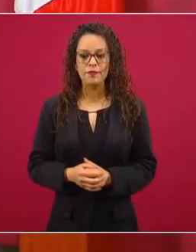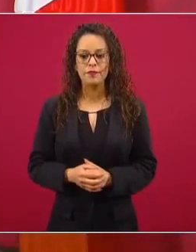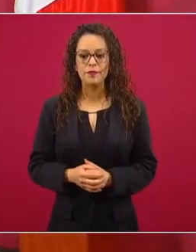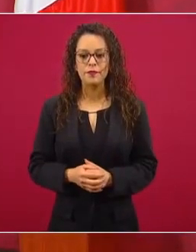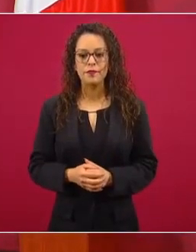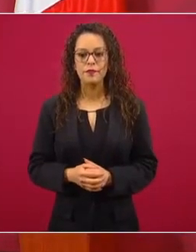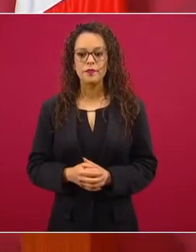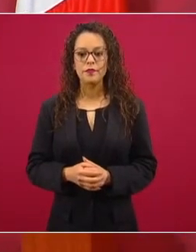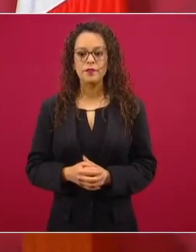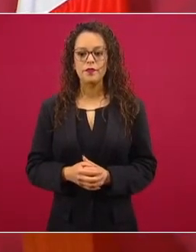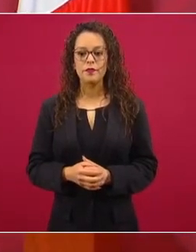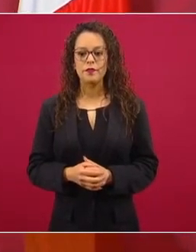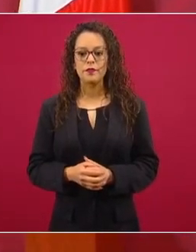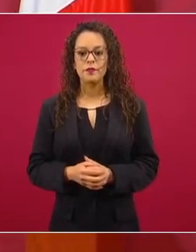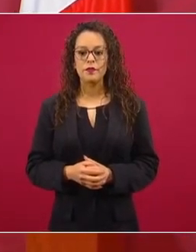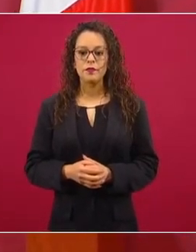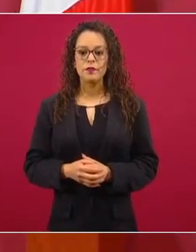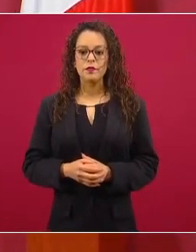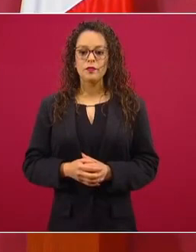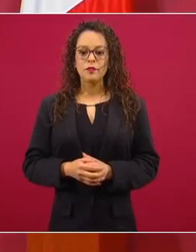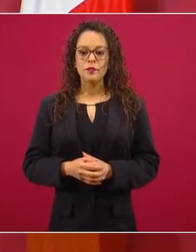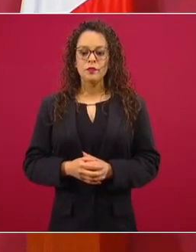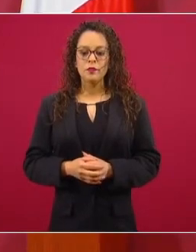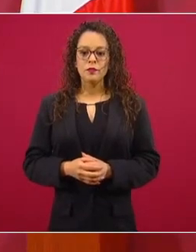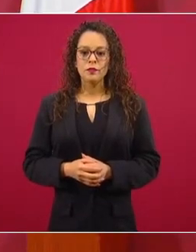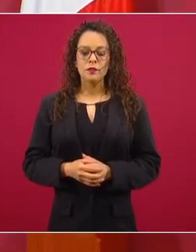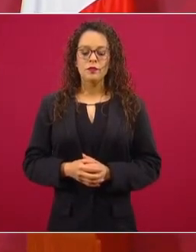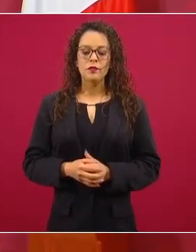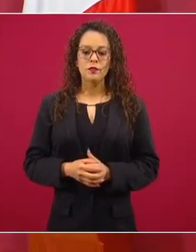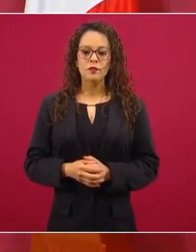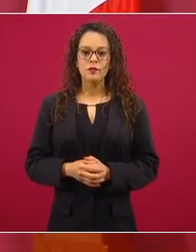tratarlos como si fuesen